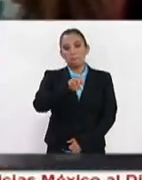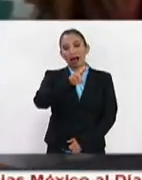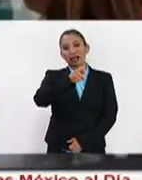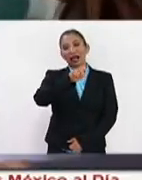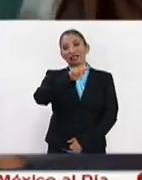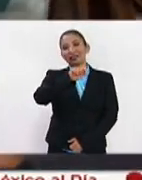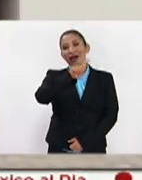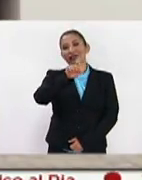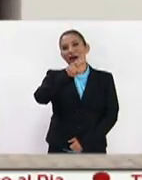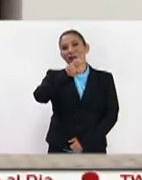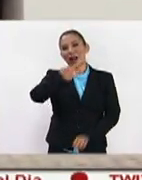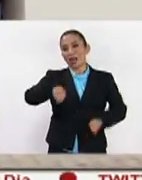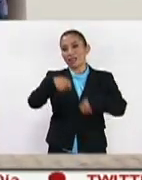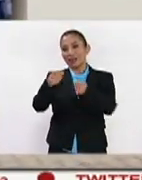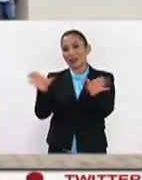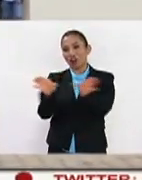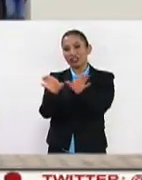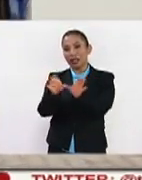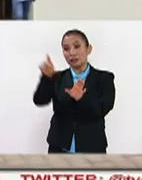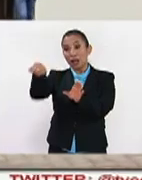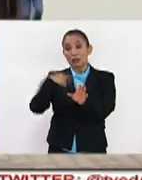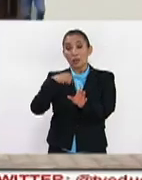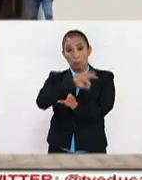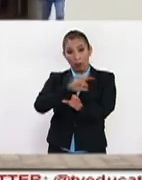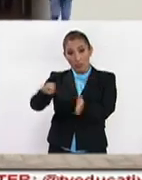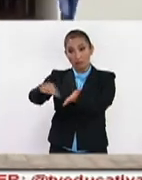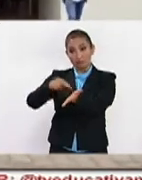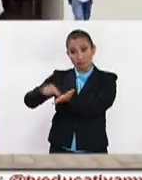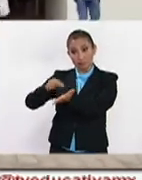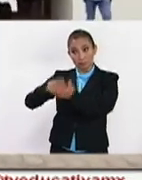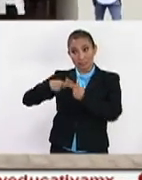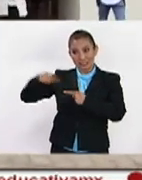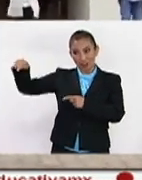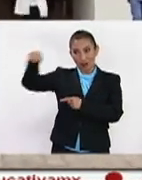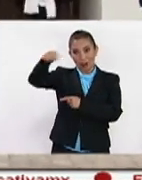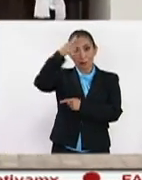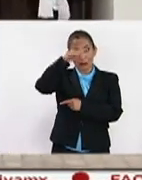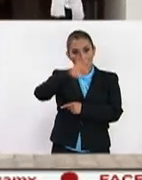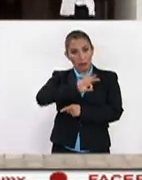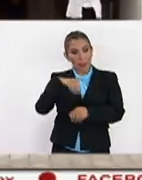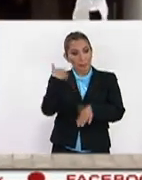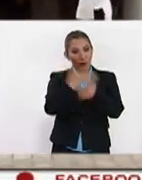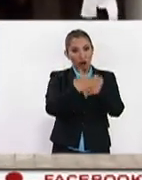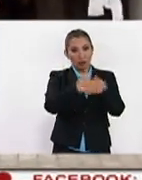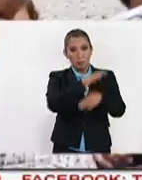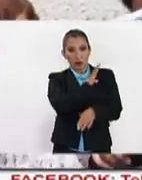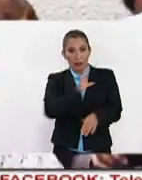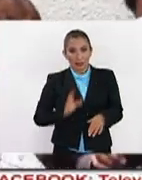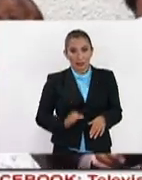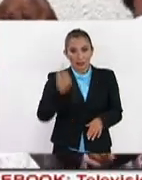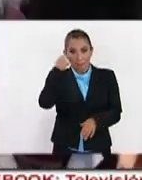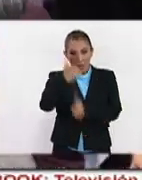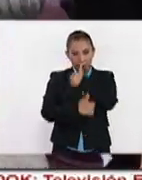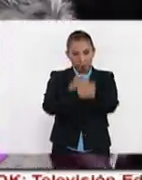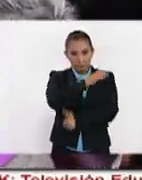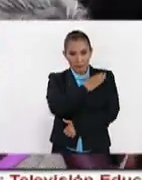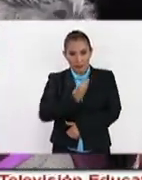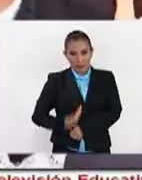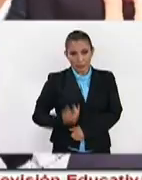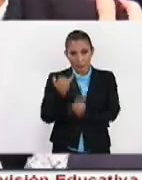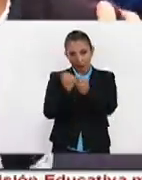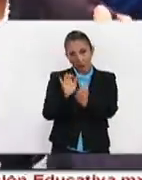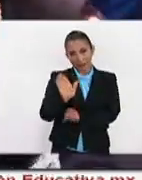Margarita Zavala recibió la constancia que avala la recolección de firmas ciudadanas para poder postularse como candidata presidencial por la